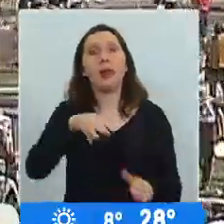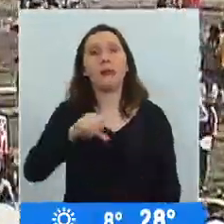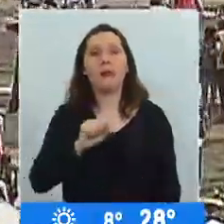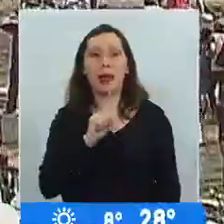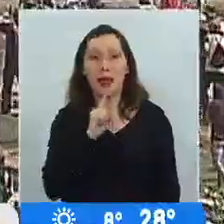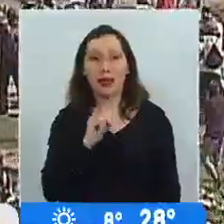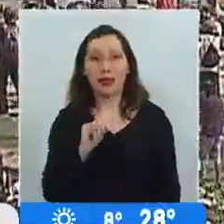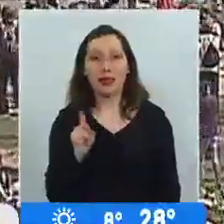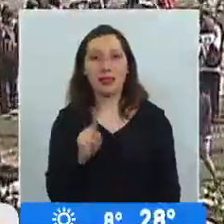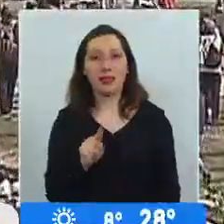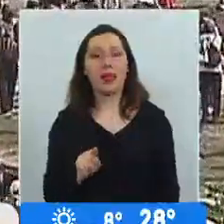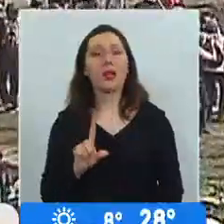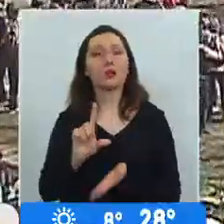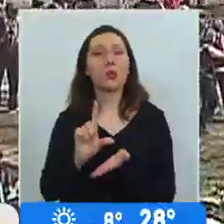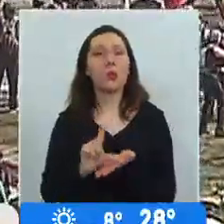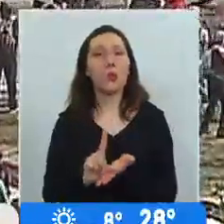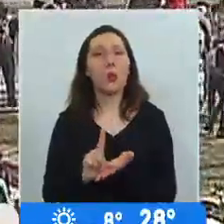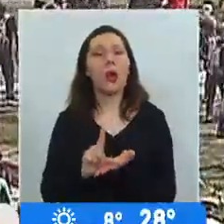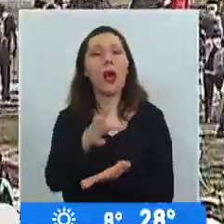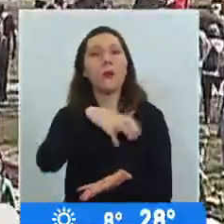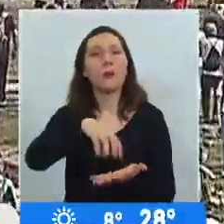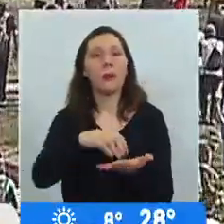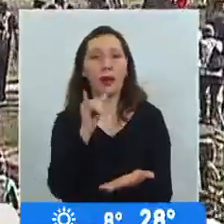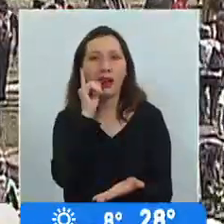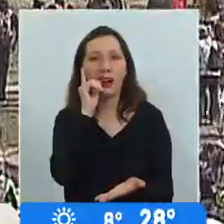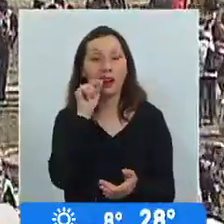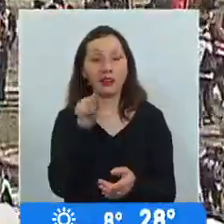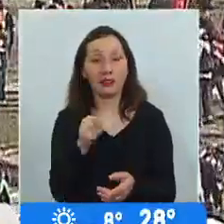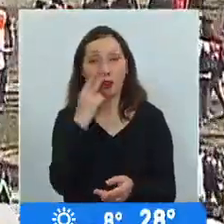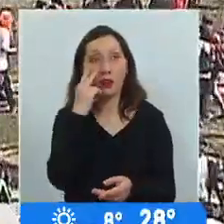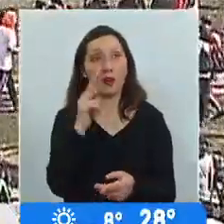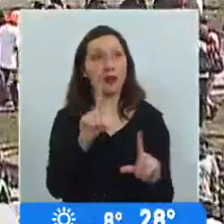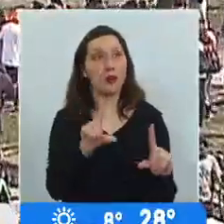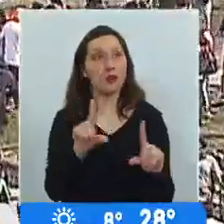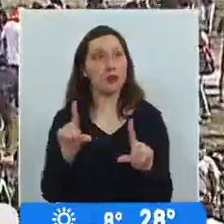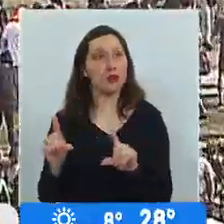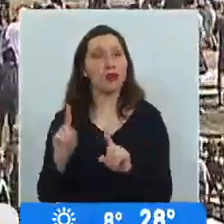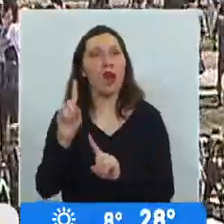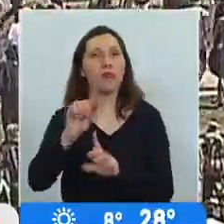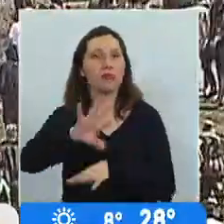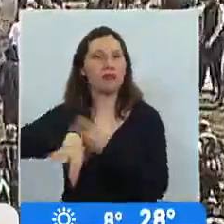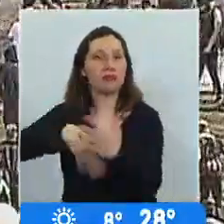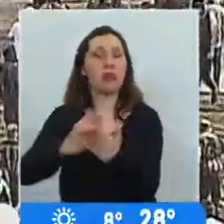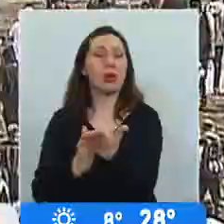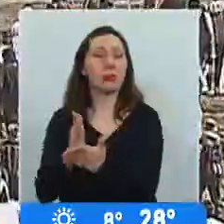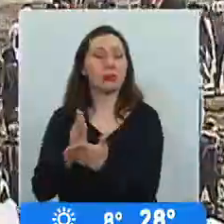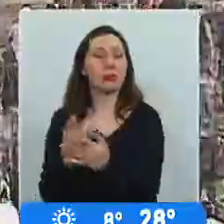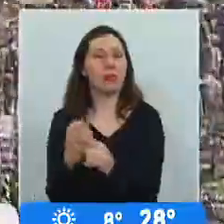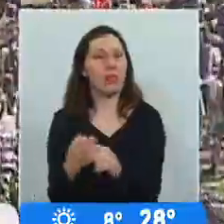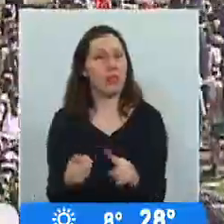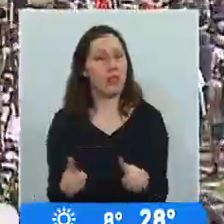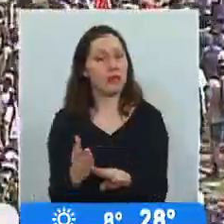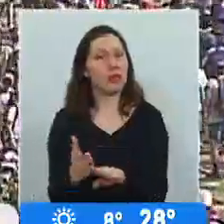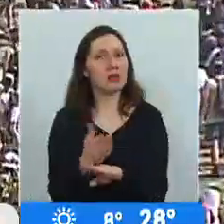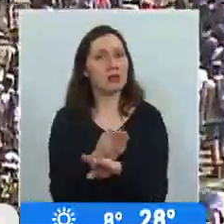Matías, que está en el sector de la Plaza Baquedano. Imágenes que estamos viendo con algunos disturbios,